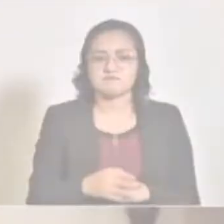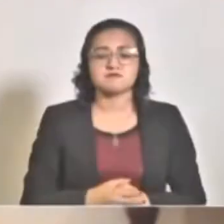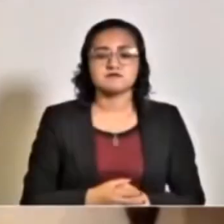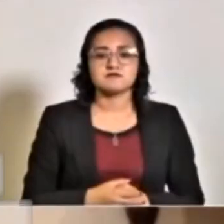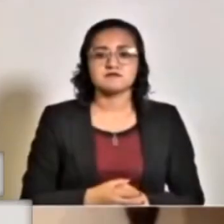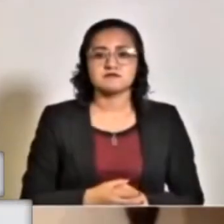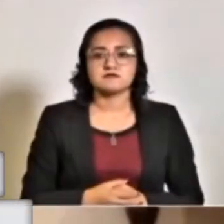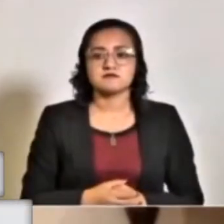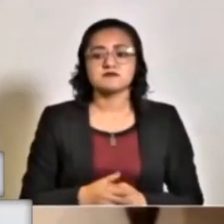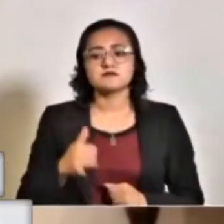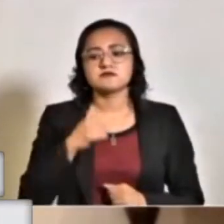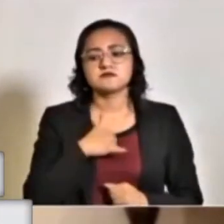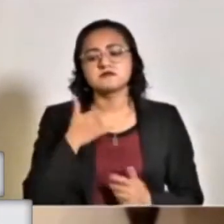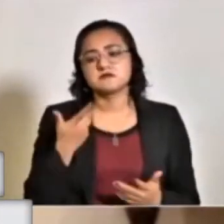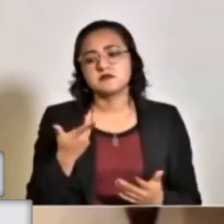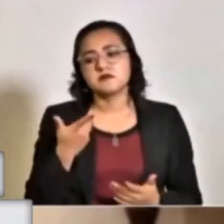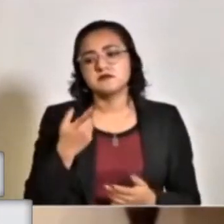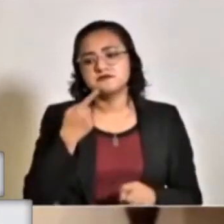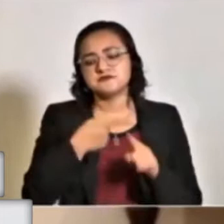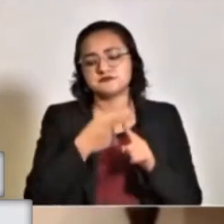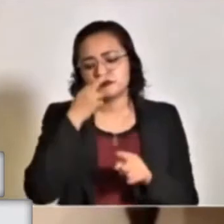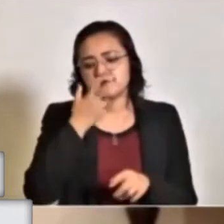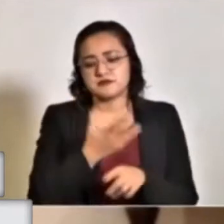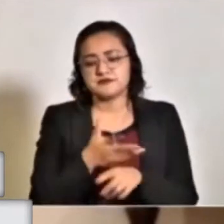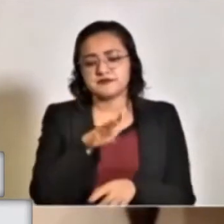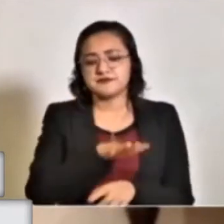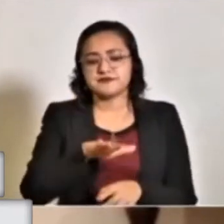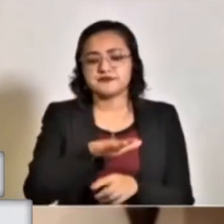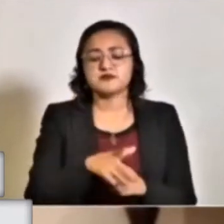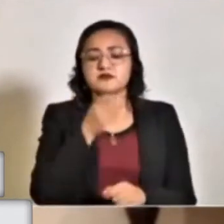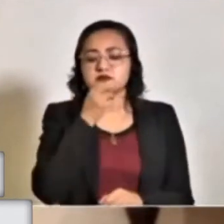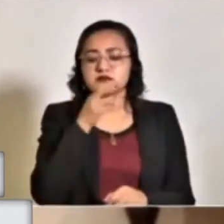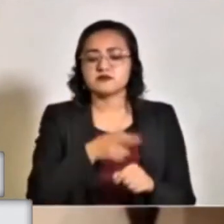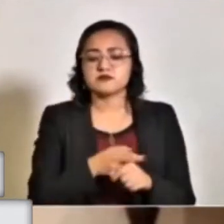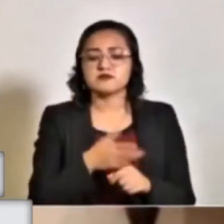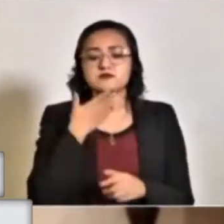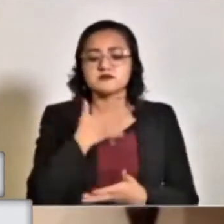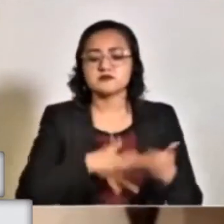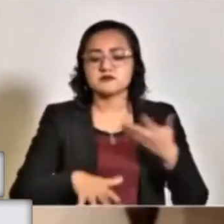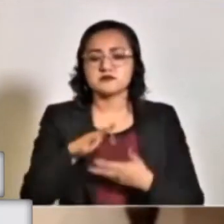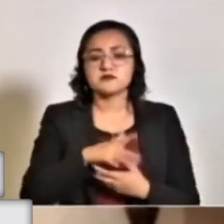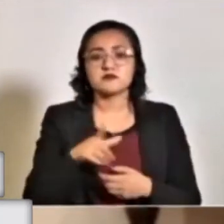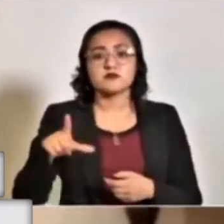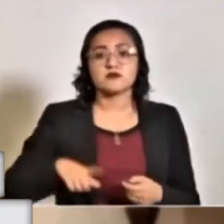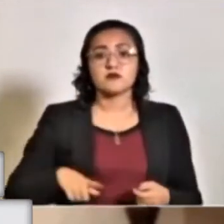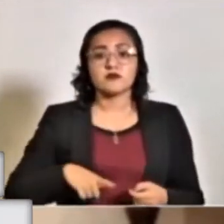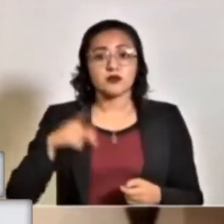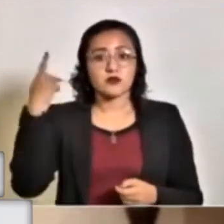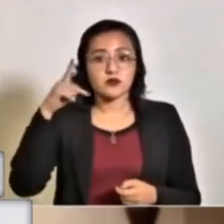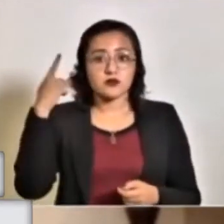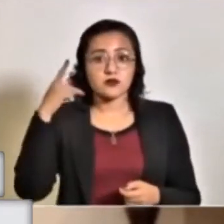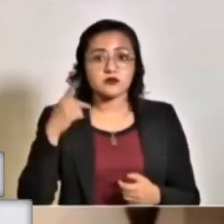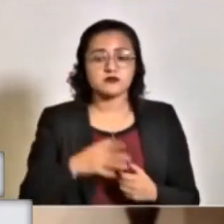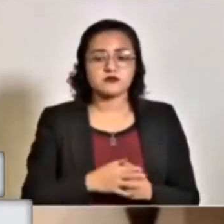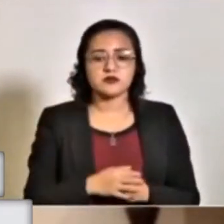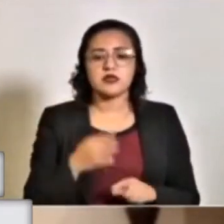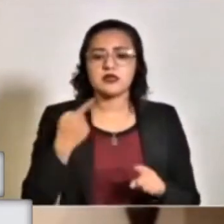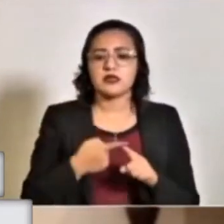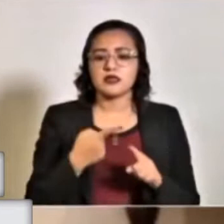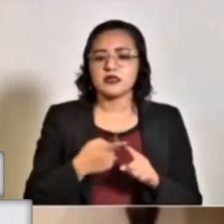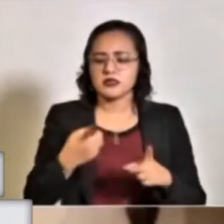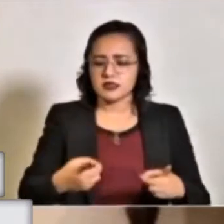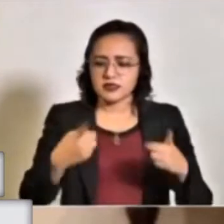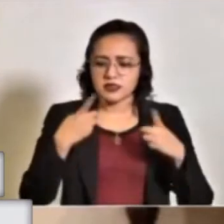yo he encargado a la secretaria de medio ambiente del gobierno poblano de que me